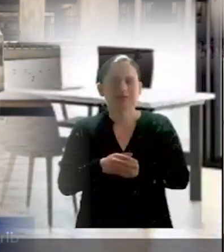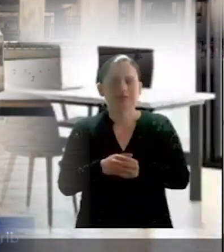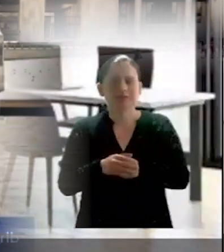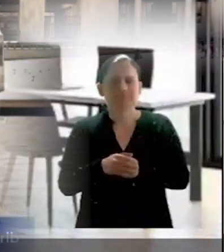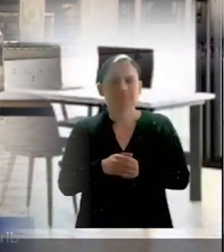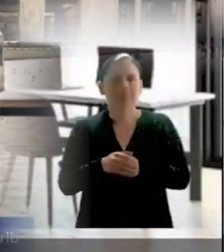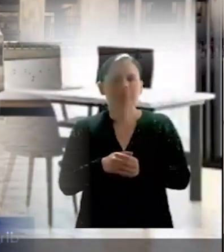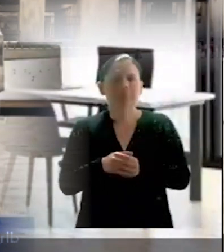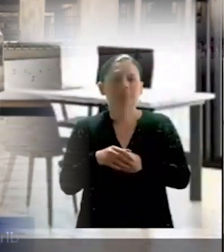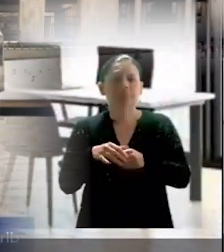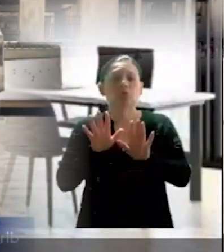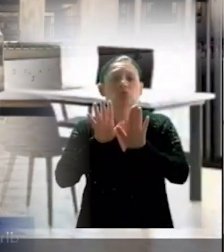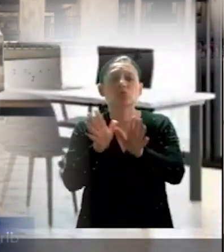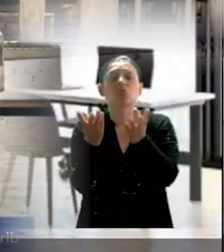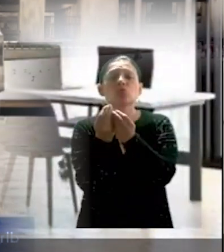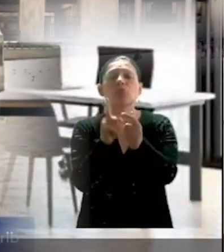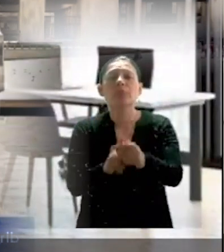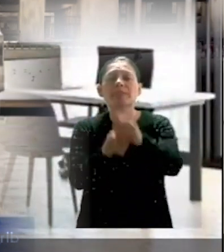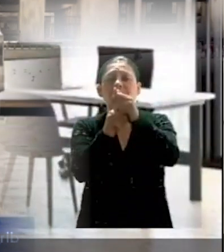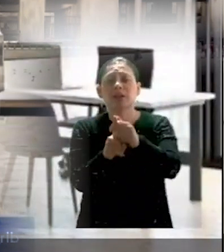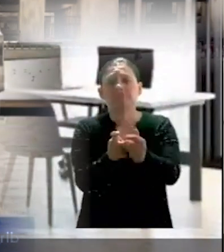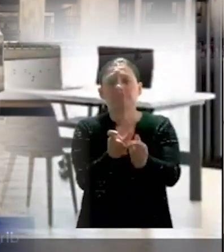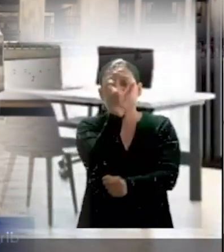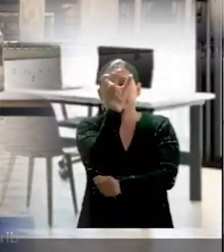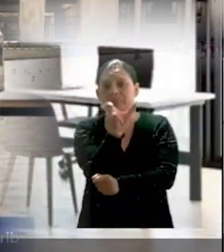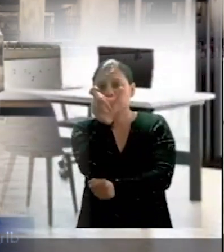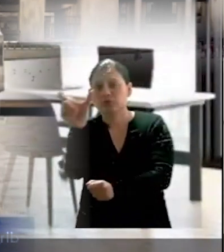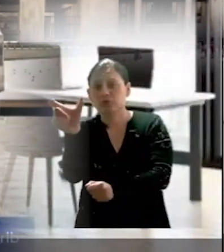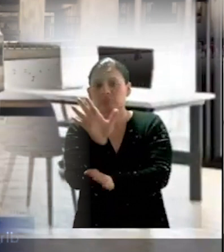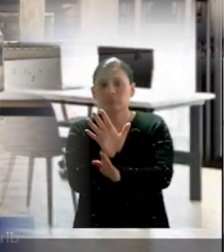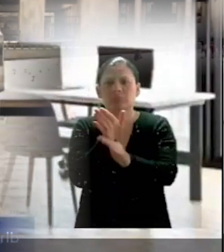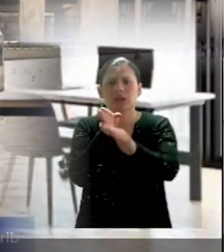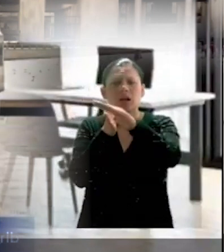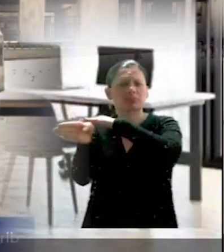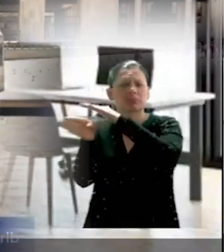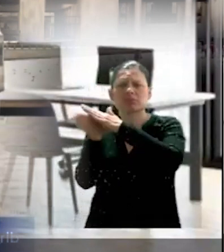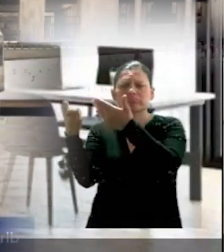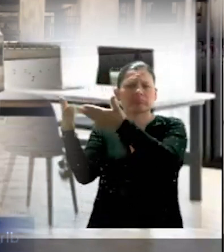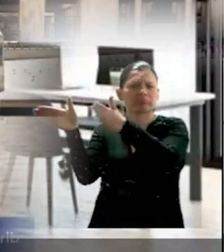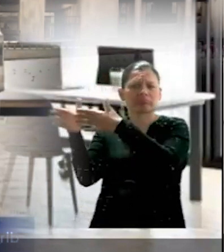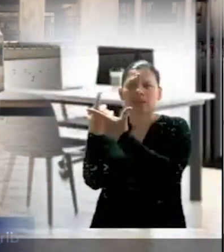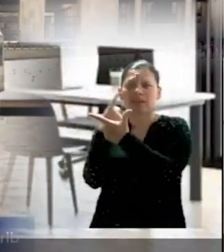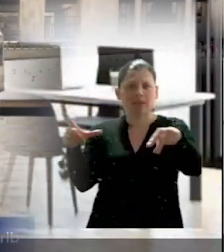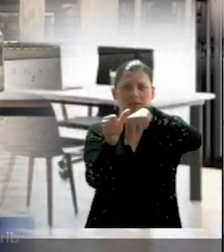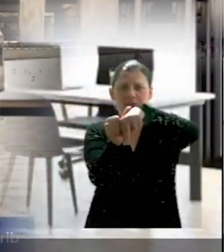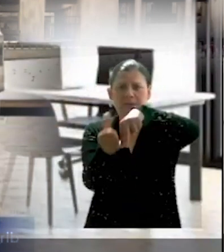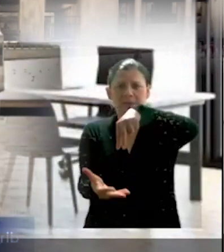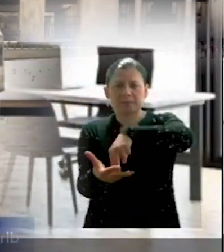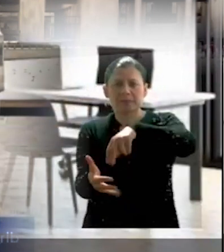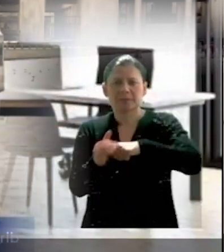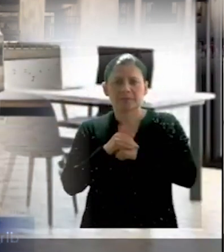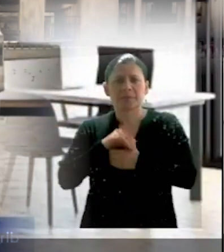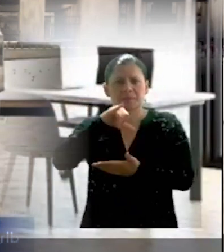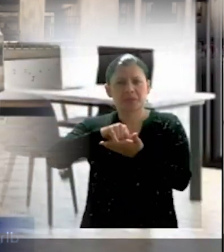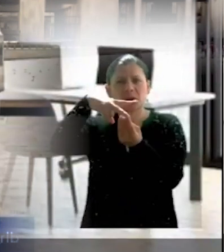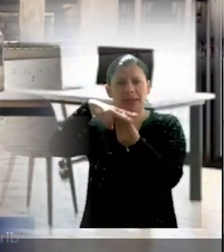ciertos tipos de individuos para que pudieran acceder de manera más abierta, más universal, sobre con este mecanismo de la acción de tutela y sobre